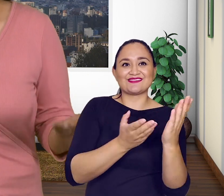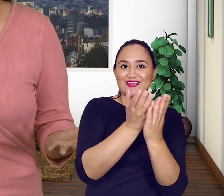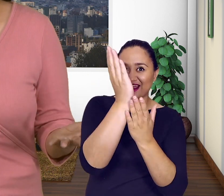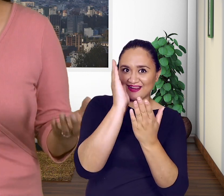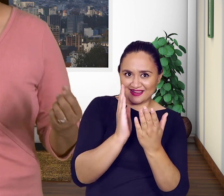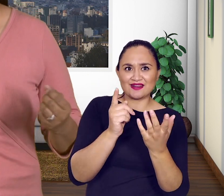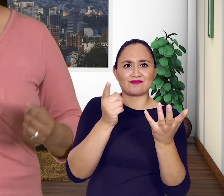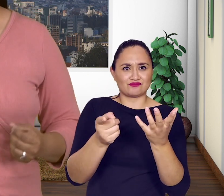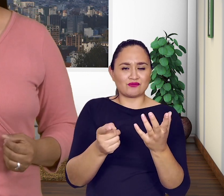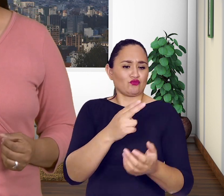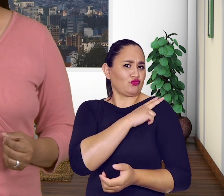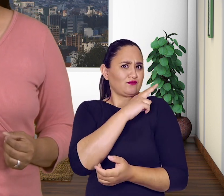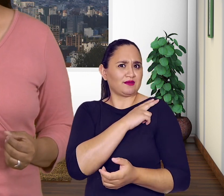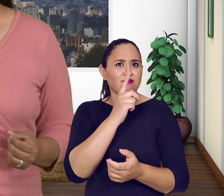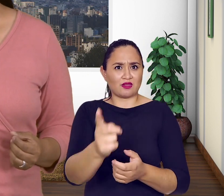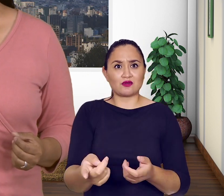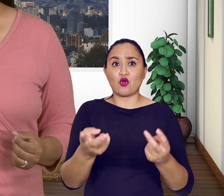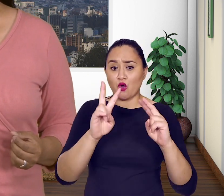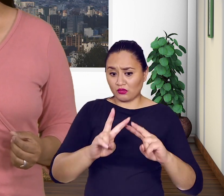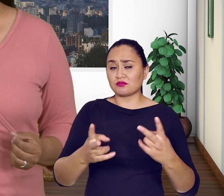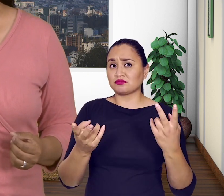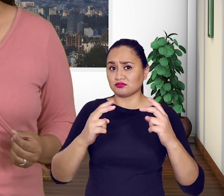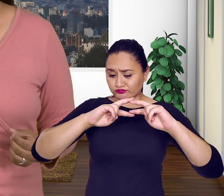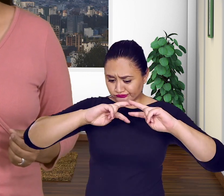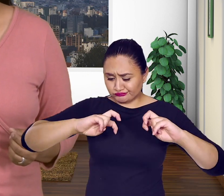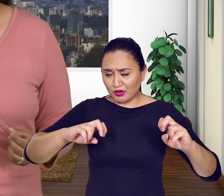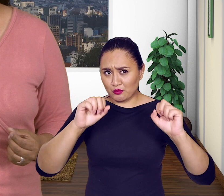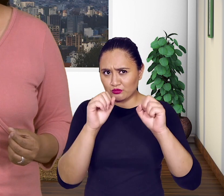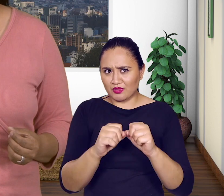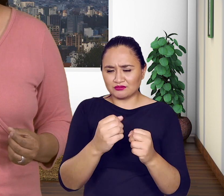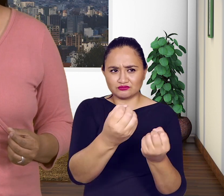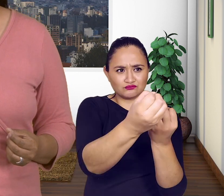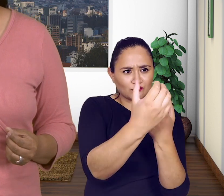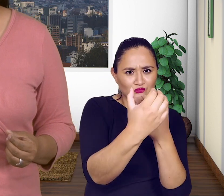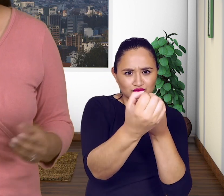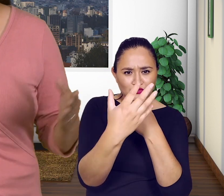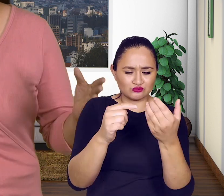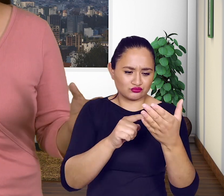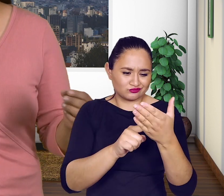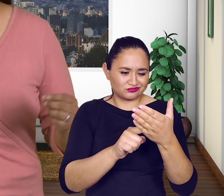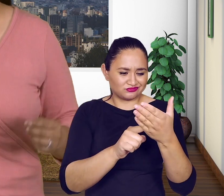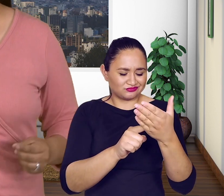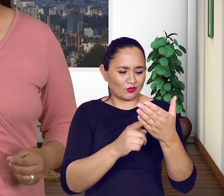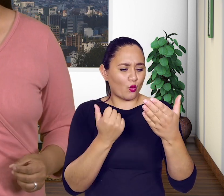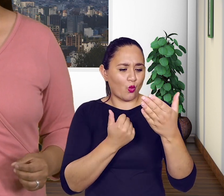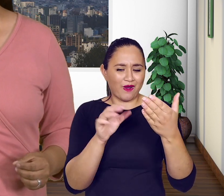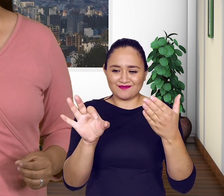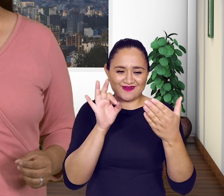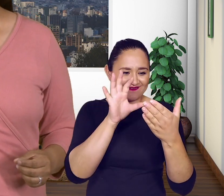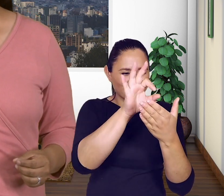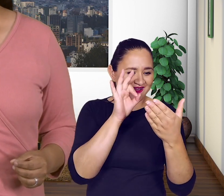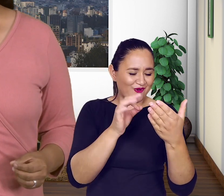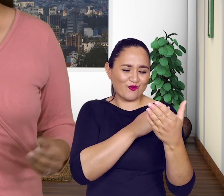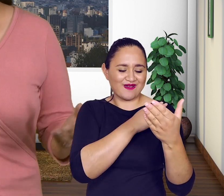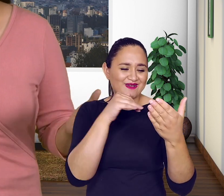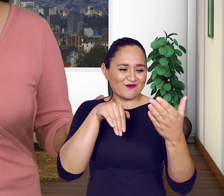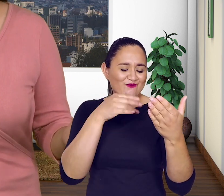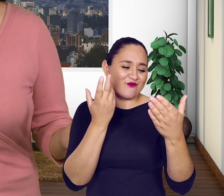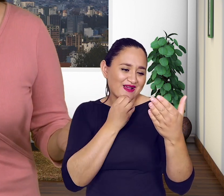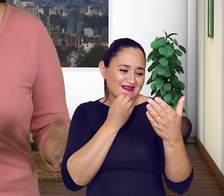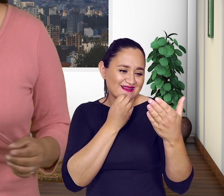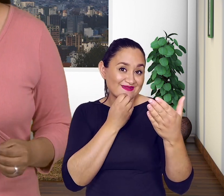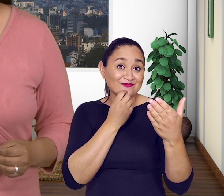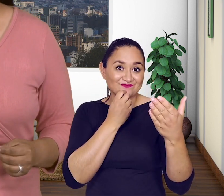experimentar cosas nuevas investigar son otras alternativas que te permiten tener información y elegido mejor opción las